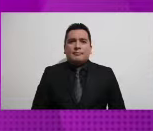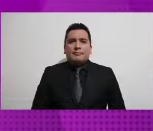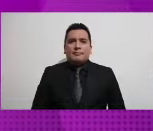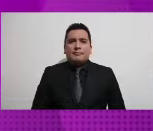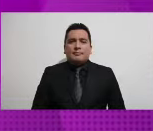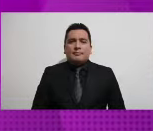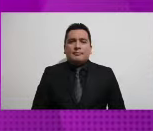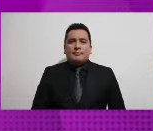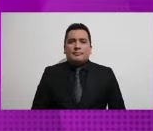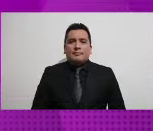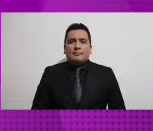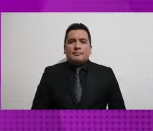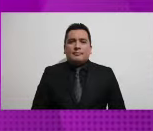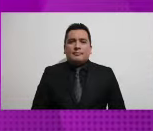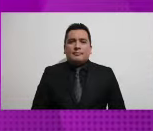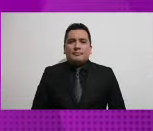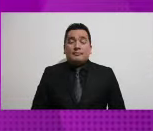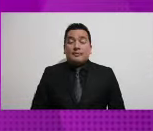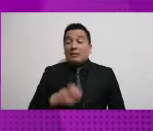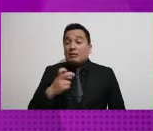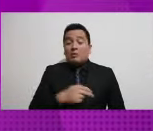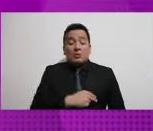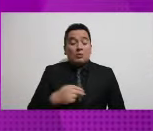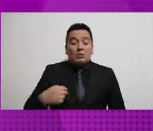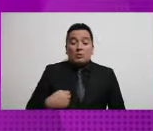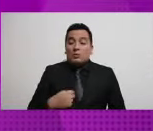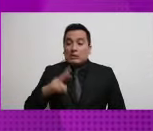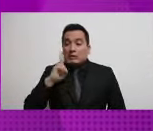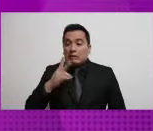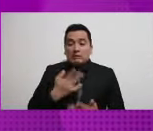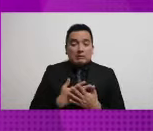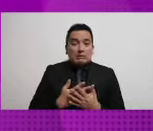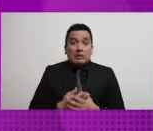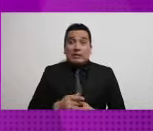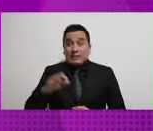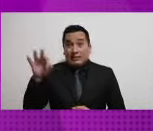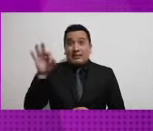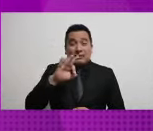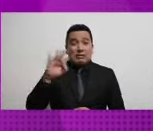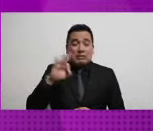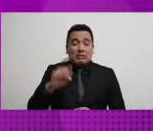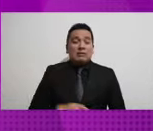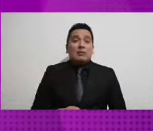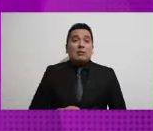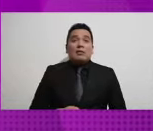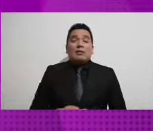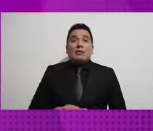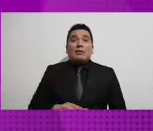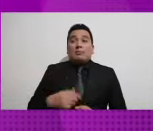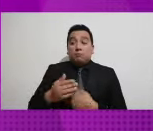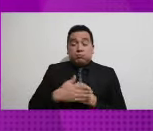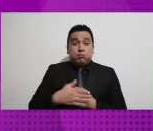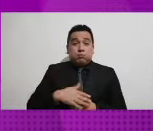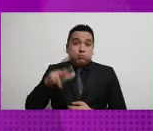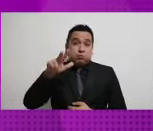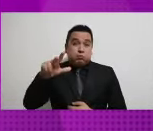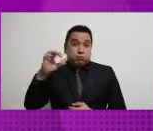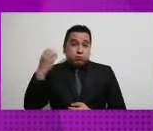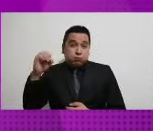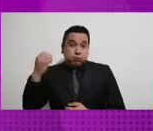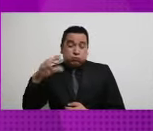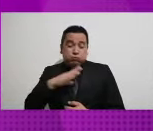Electoral. En ese sentido, previendo la probable realización de la jornada electoral el día 18 de octubre,